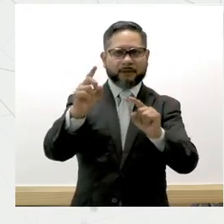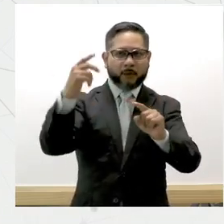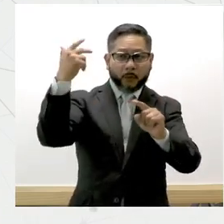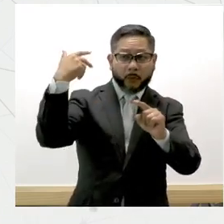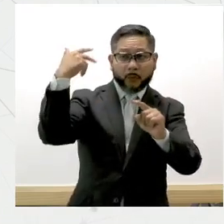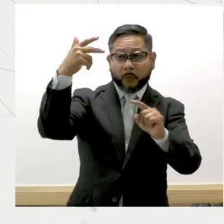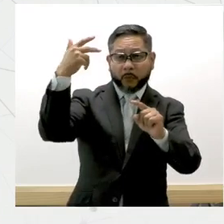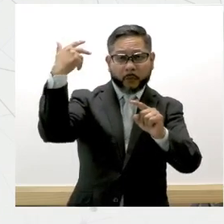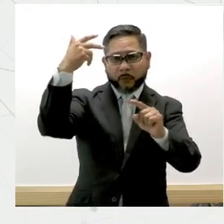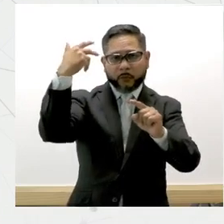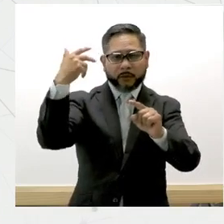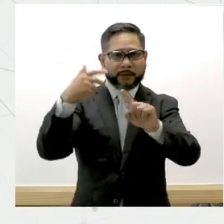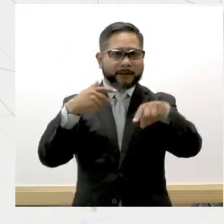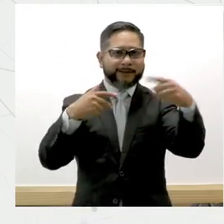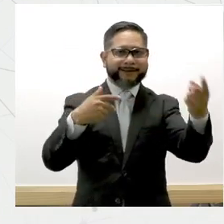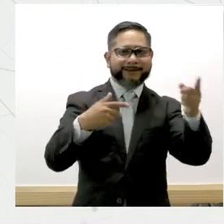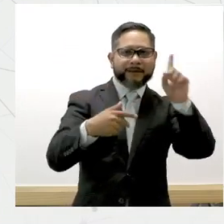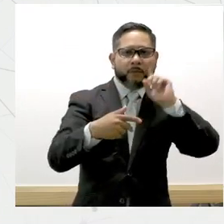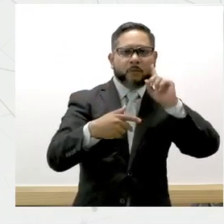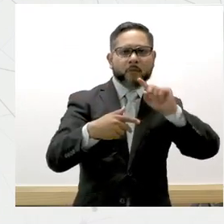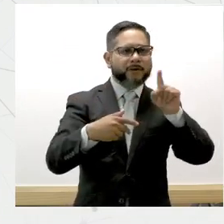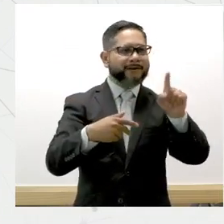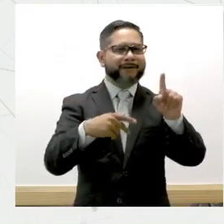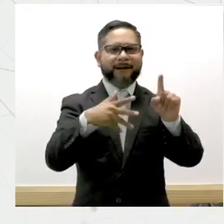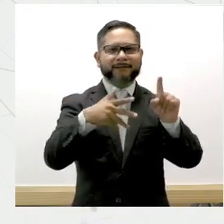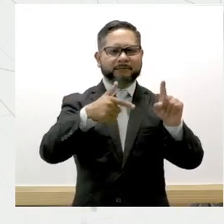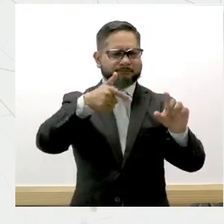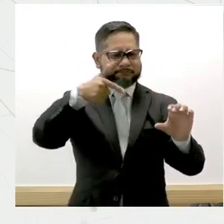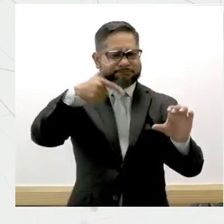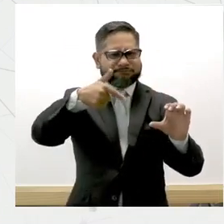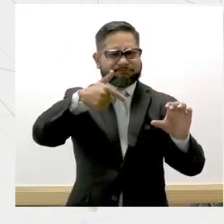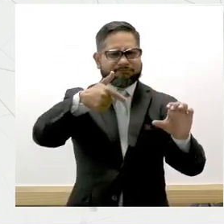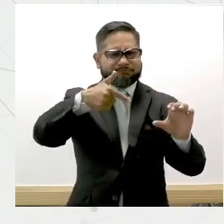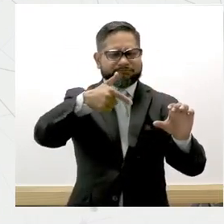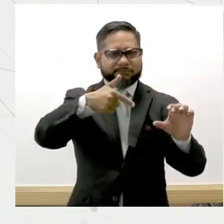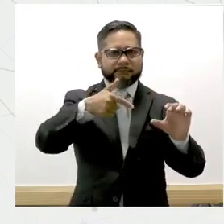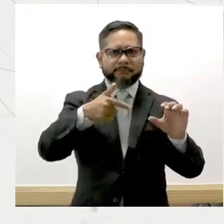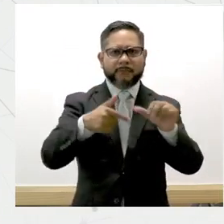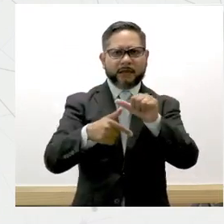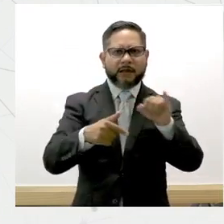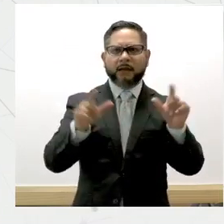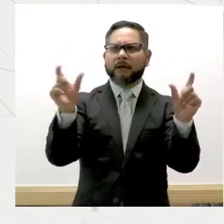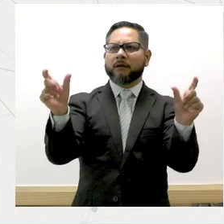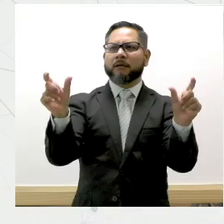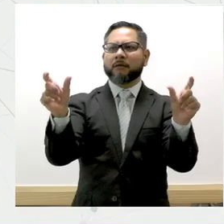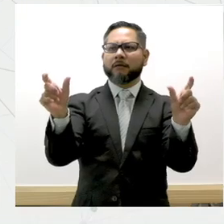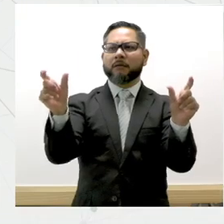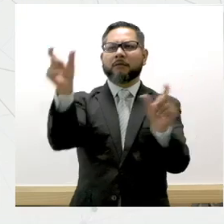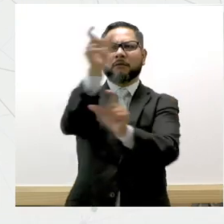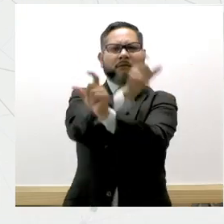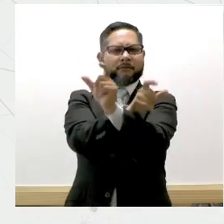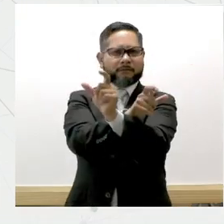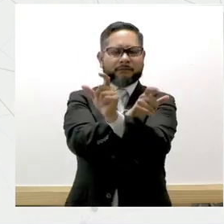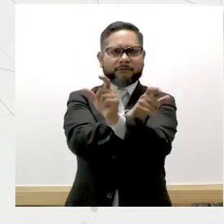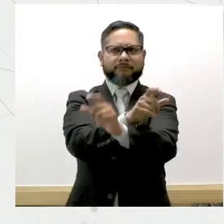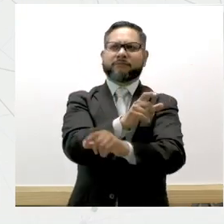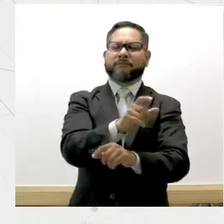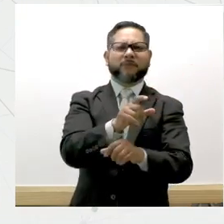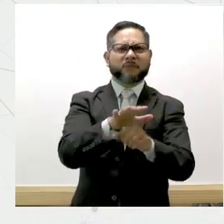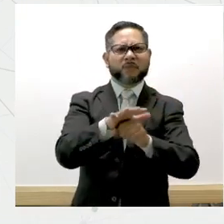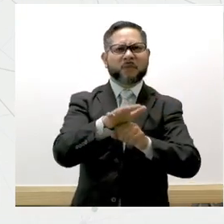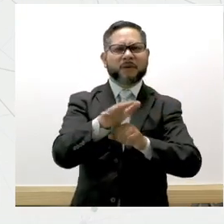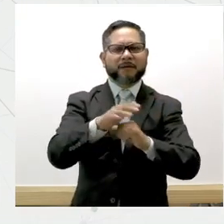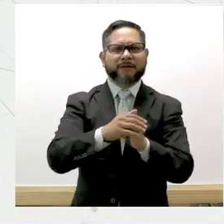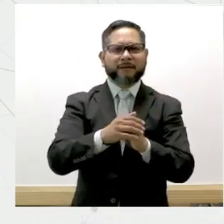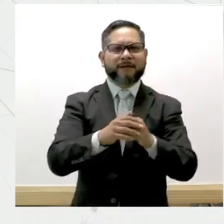con un taladro. ¿Qué hacía la inteligencia artificial? Volvía estas imágenes a su estado natural. ¿Y cuál es este?